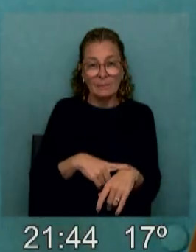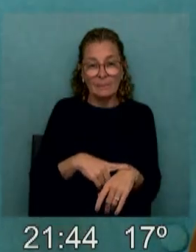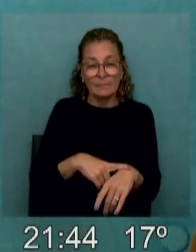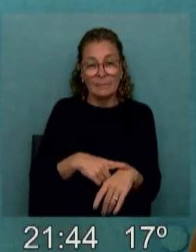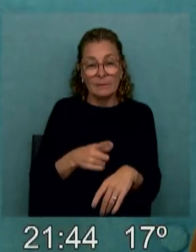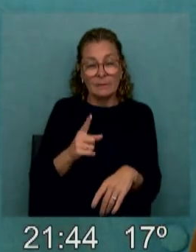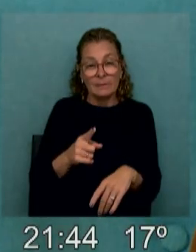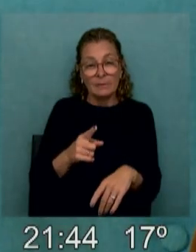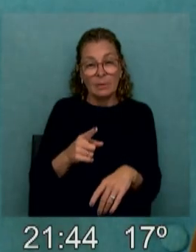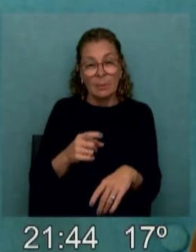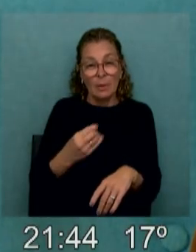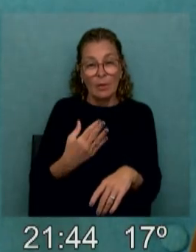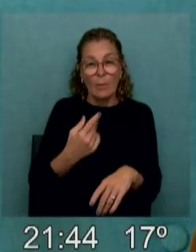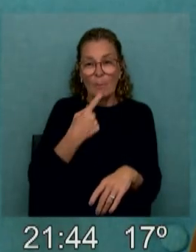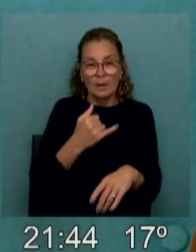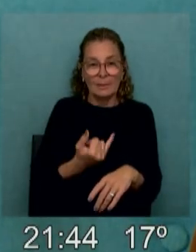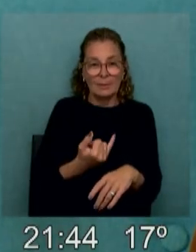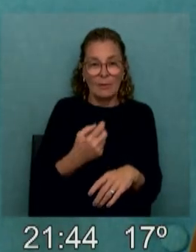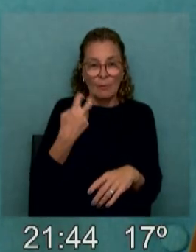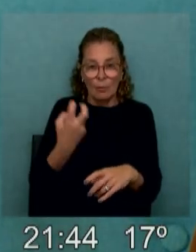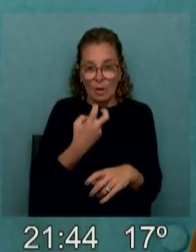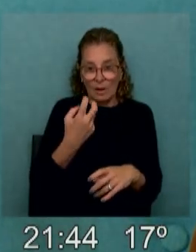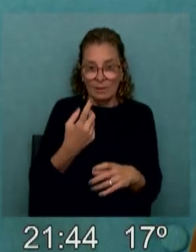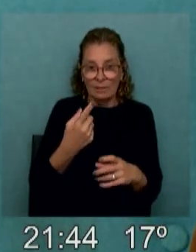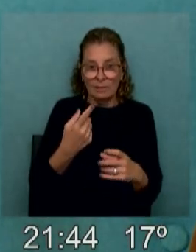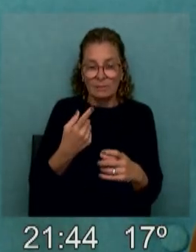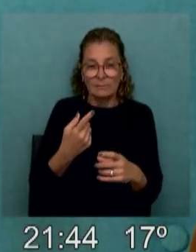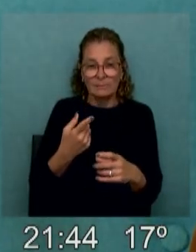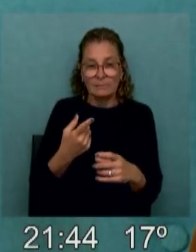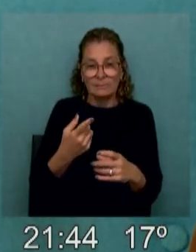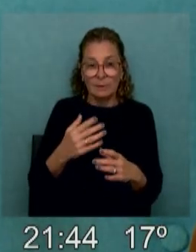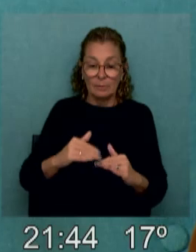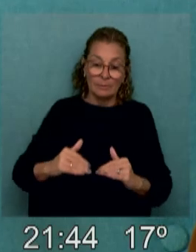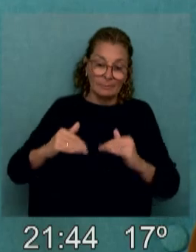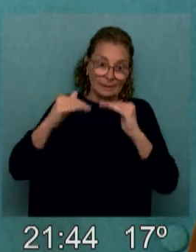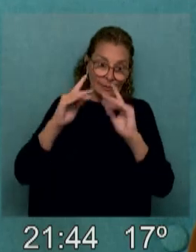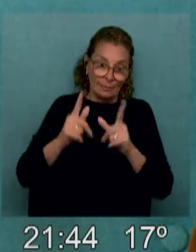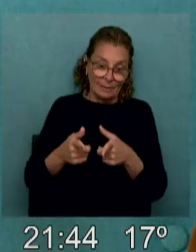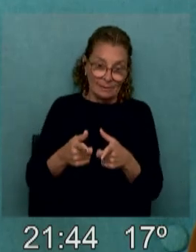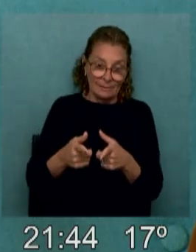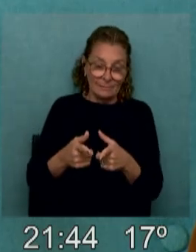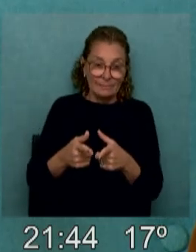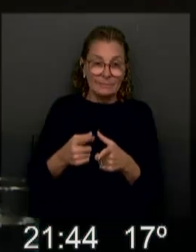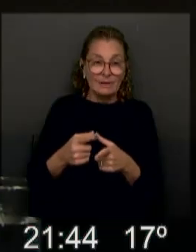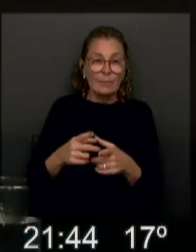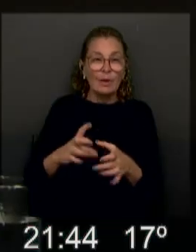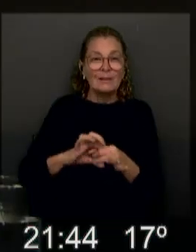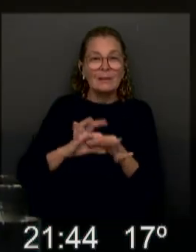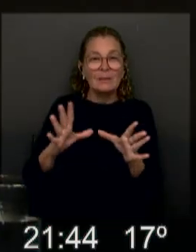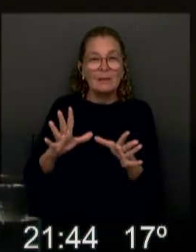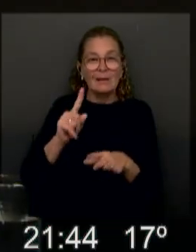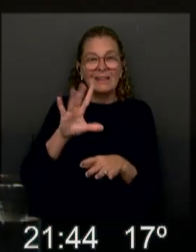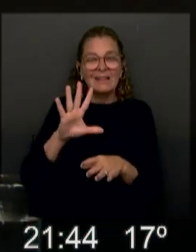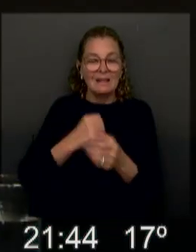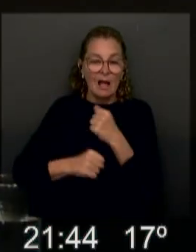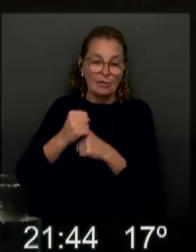anchas, sino como buscarle la vuelta. Claro, sí. Además fueron creciendo también, o sea, una cosa es ser independiente de hace 15